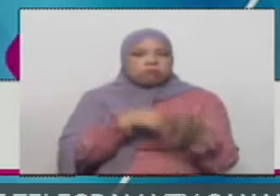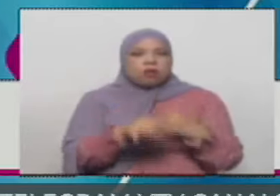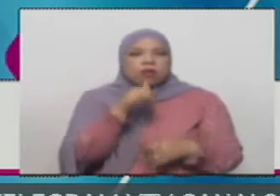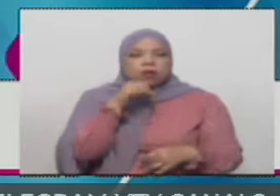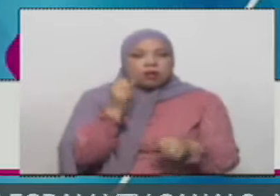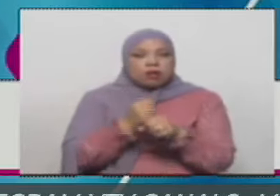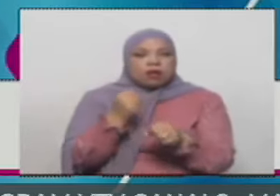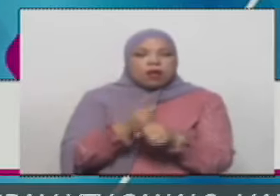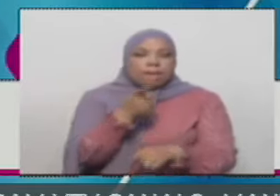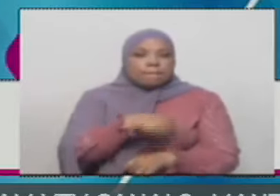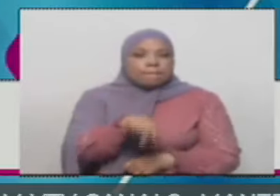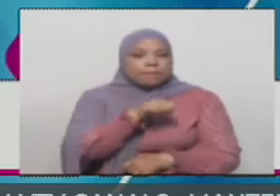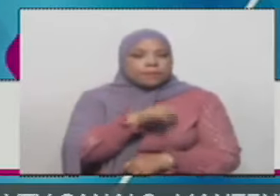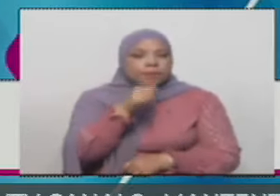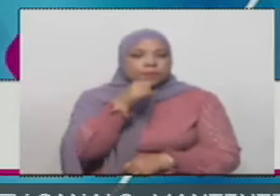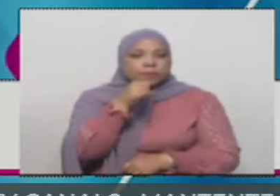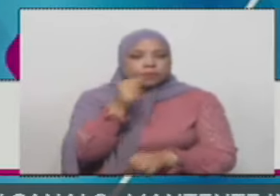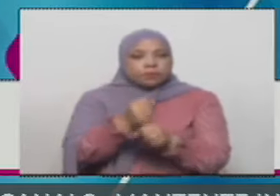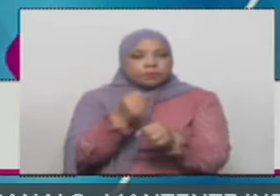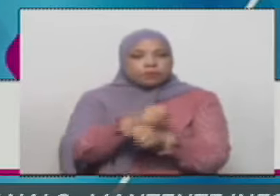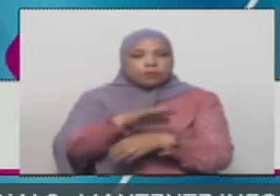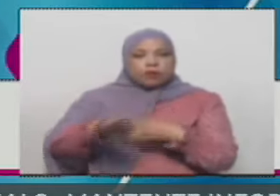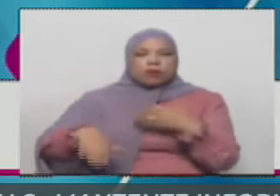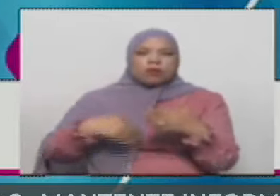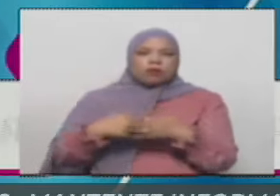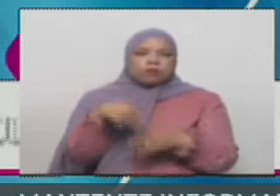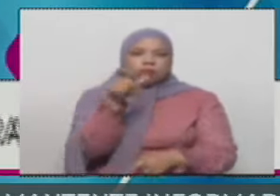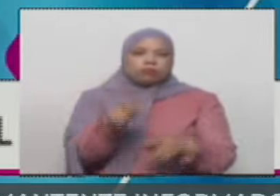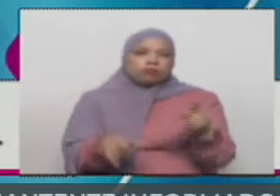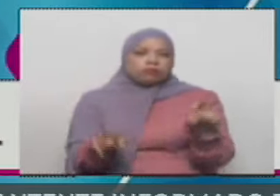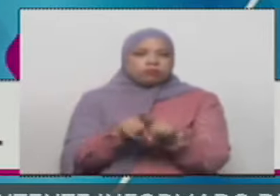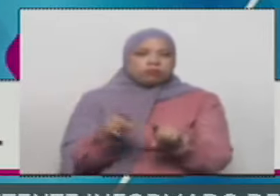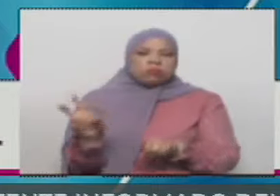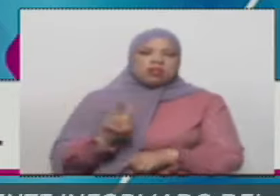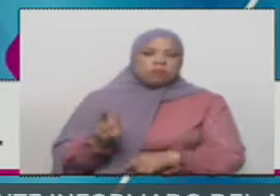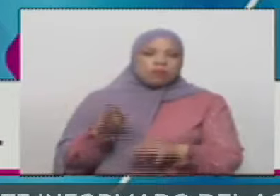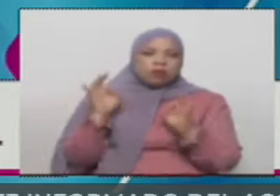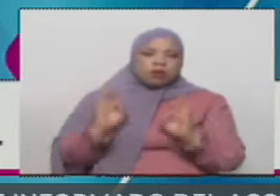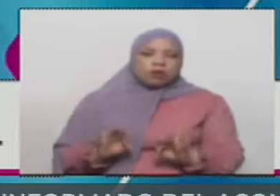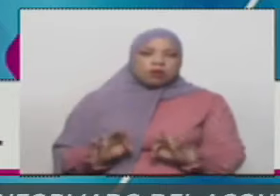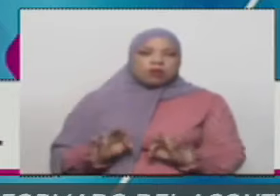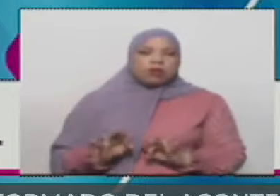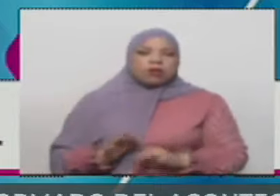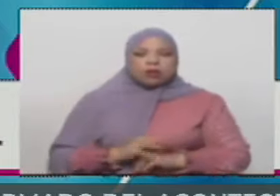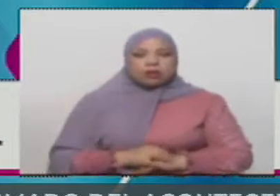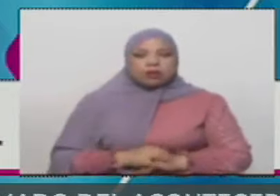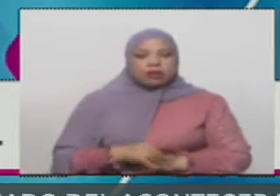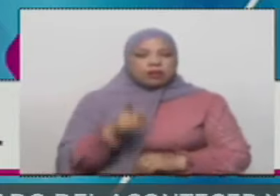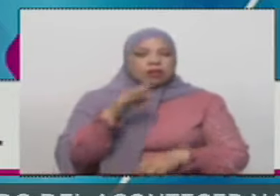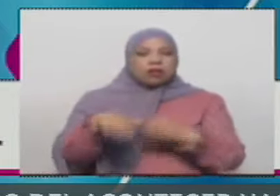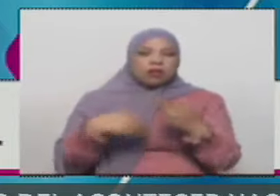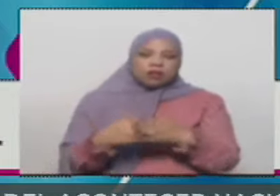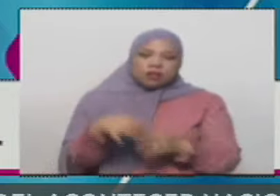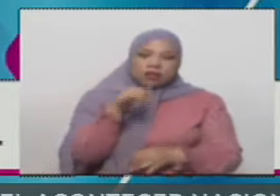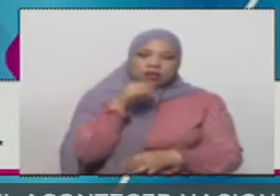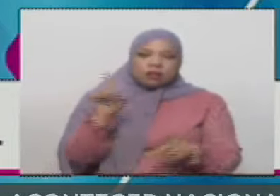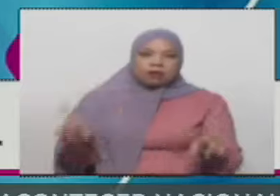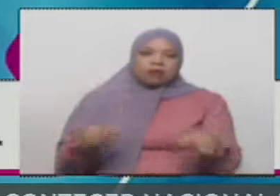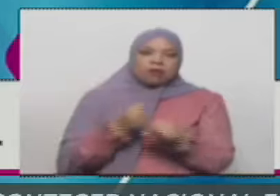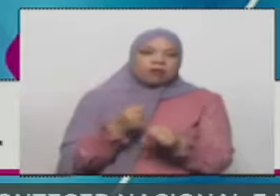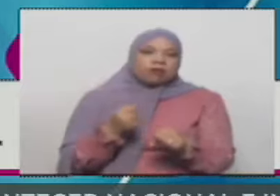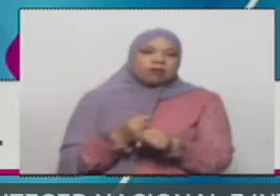de España y todo lo que en Venezuela es muy fuerte, que es las tradiciones